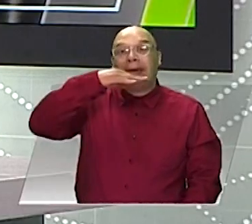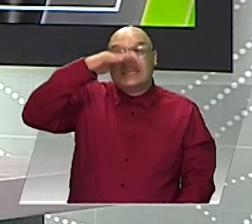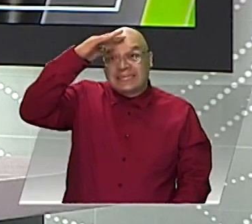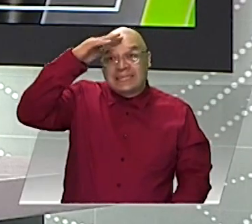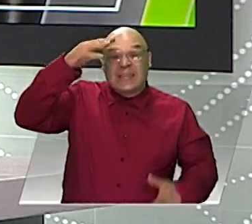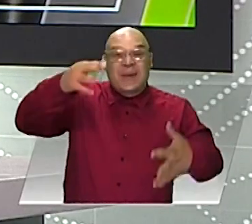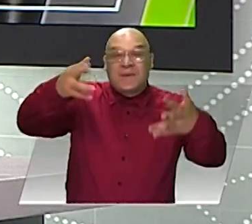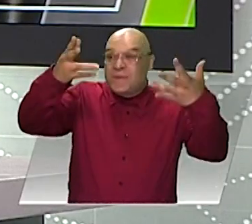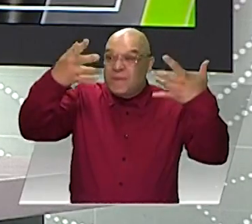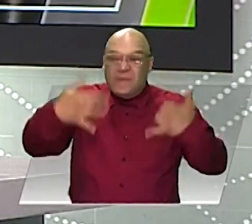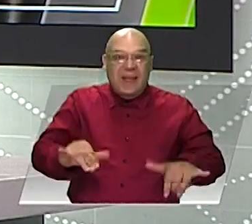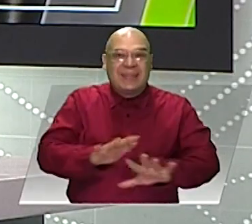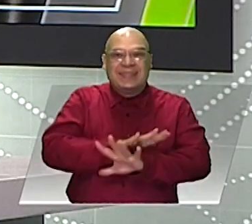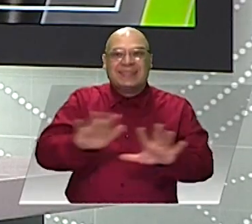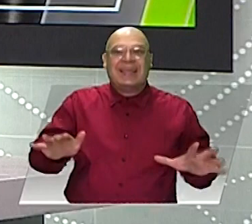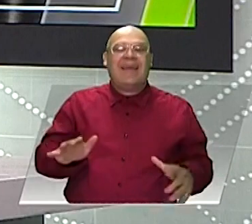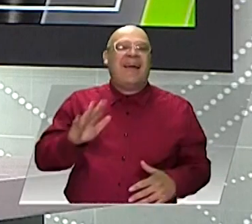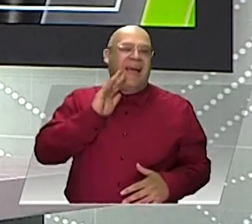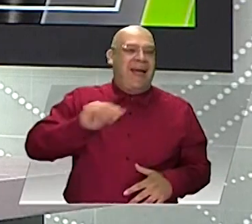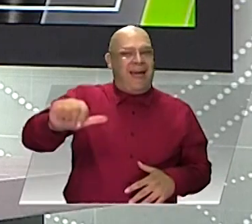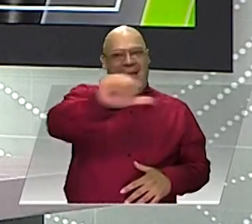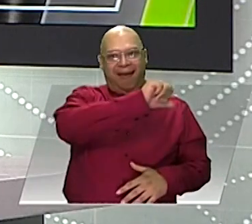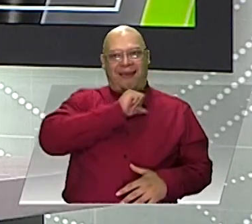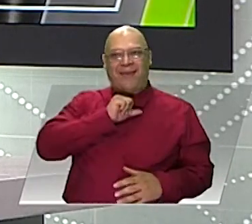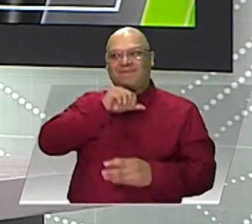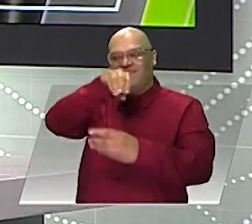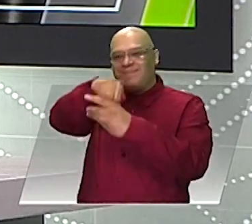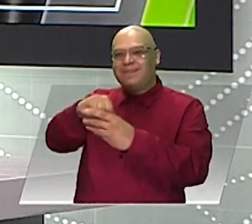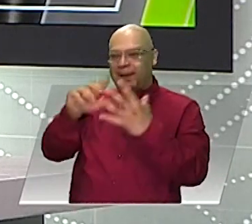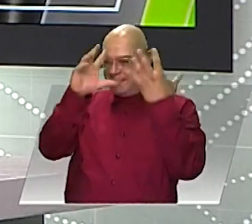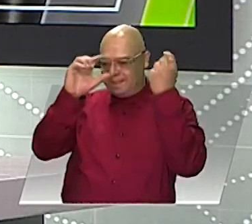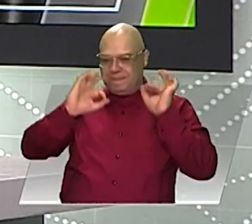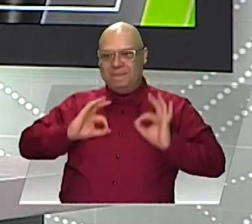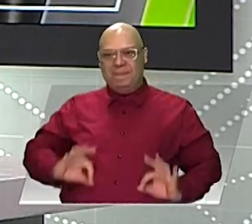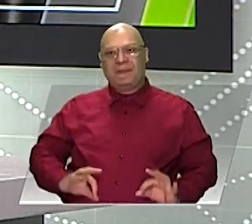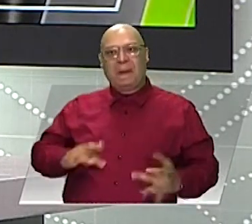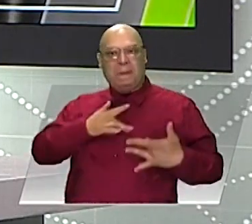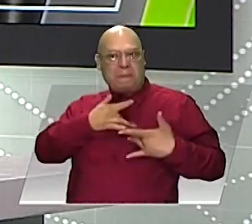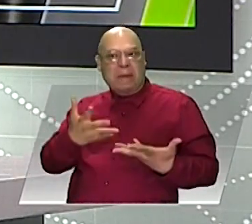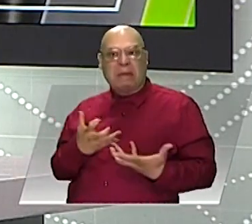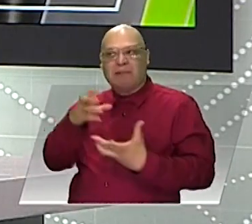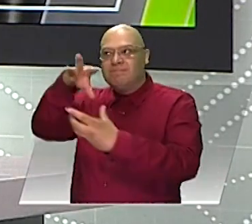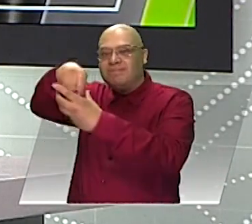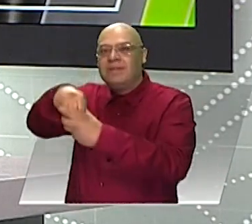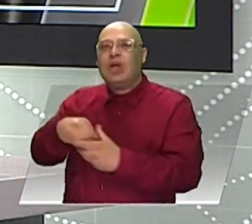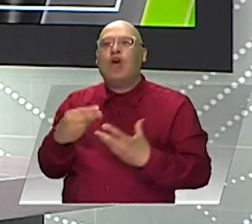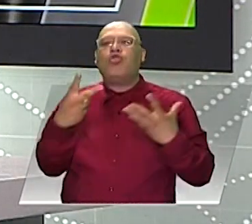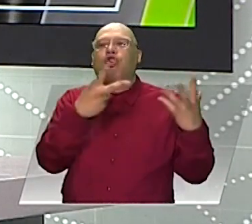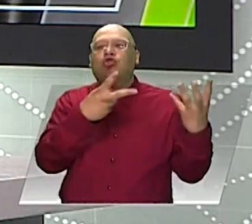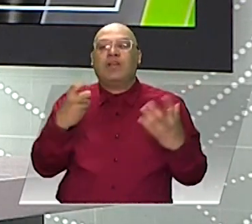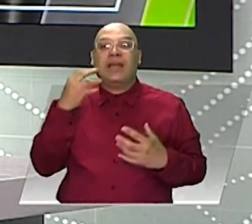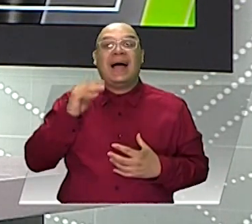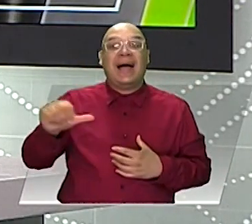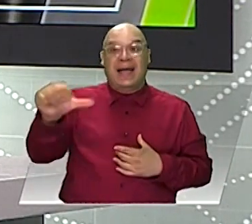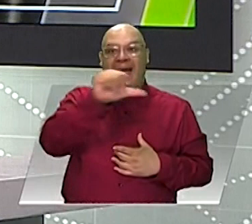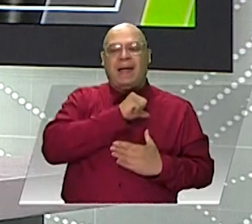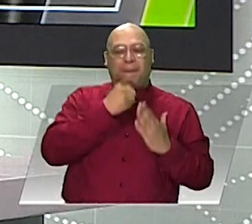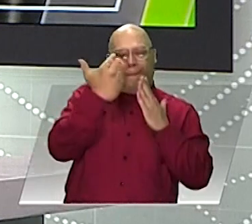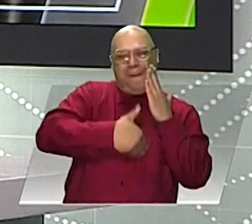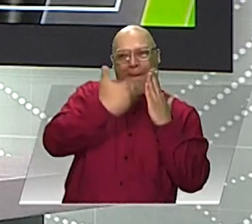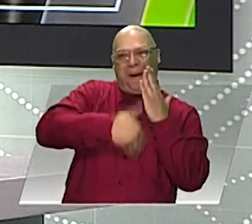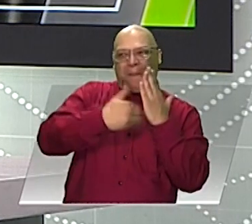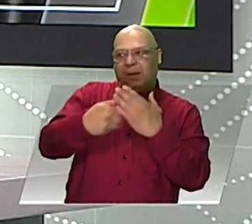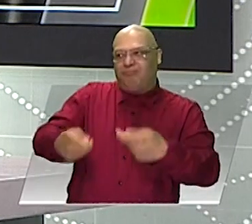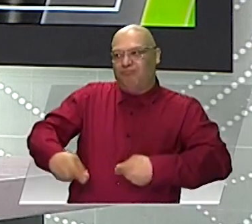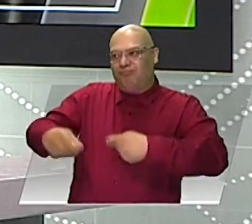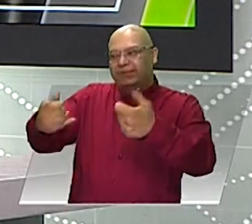terminaron las jornadas de incorporación para que las mujeres presten su servicio militar voluntario. Más de 200 de ellas entregaron la documentación requerida